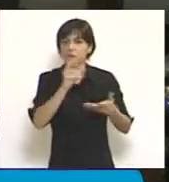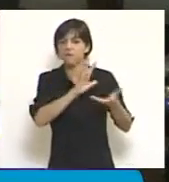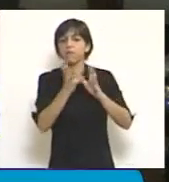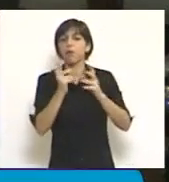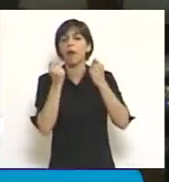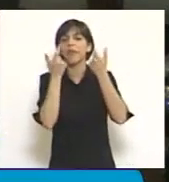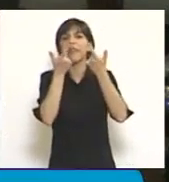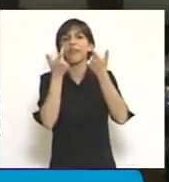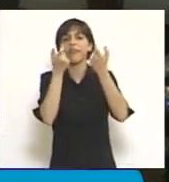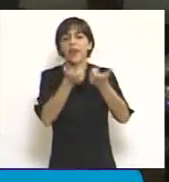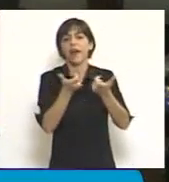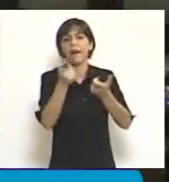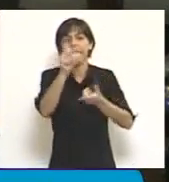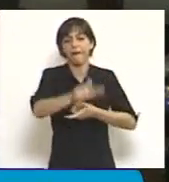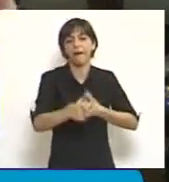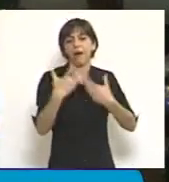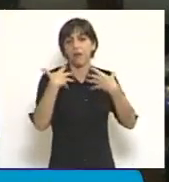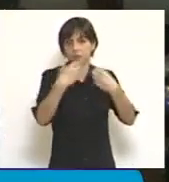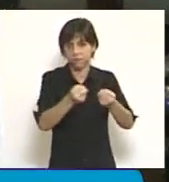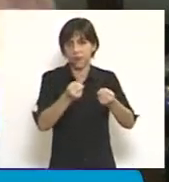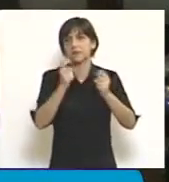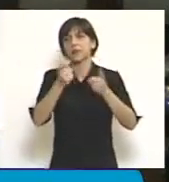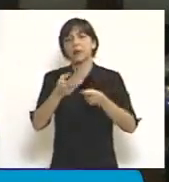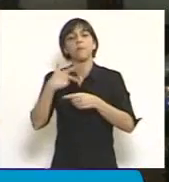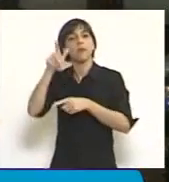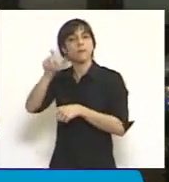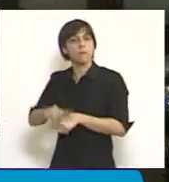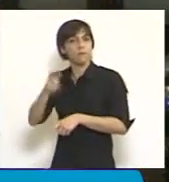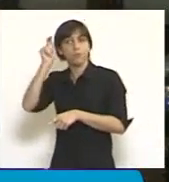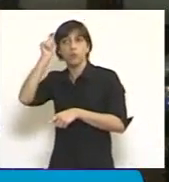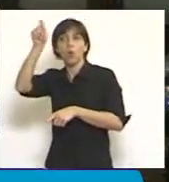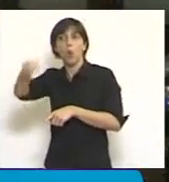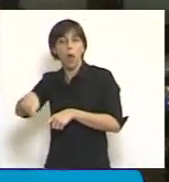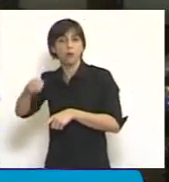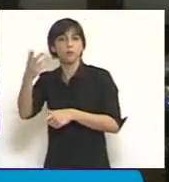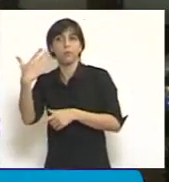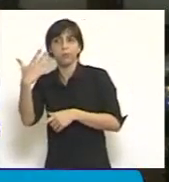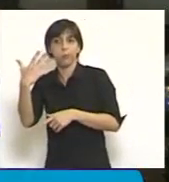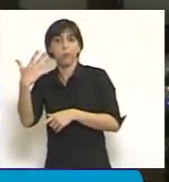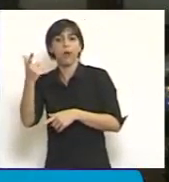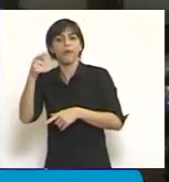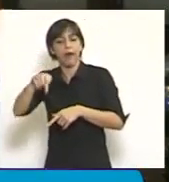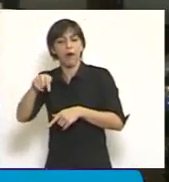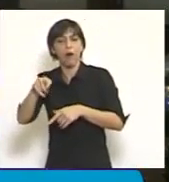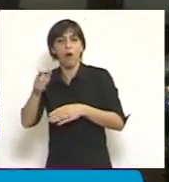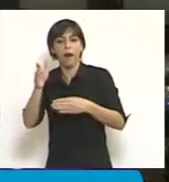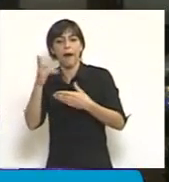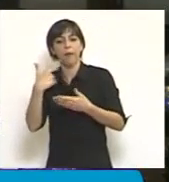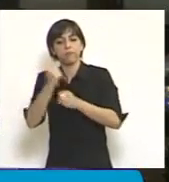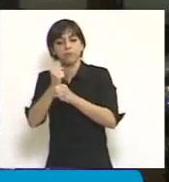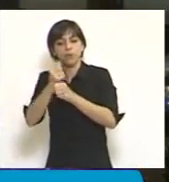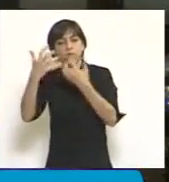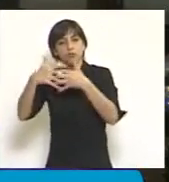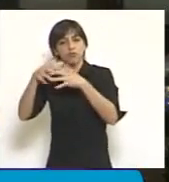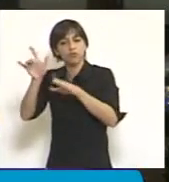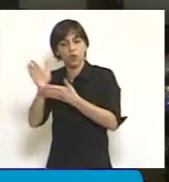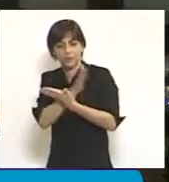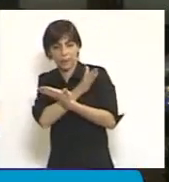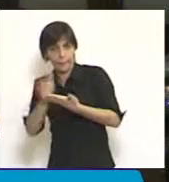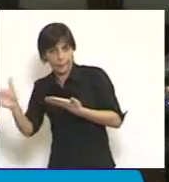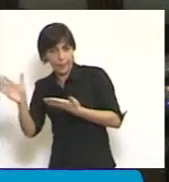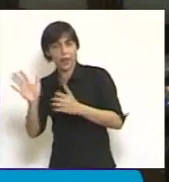y más respetuoso del rol que la Constitución le ha asignado al Poder Judicial y sobre